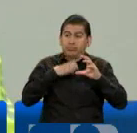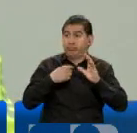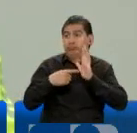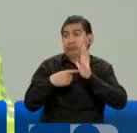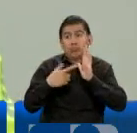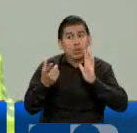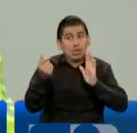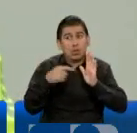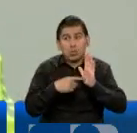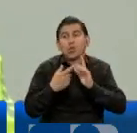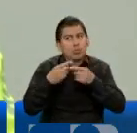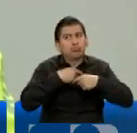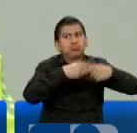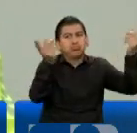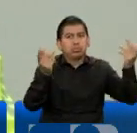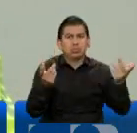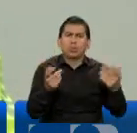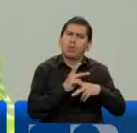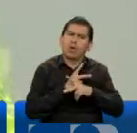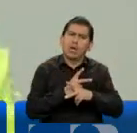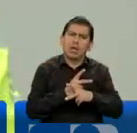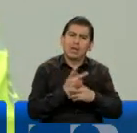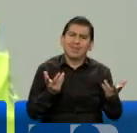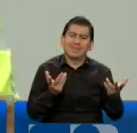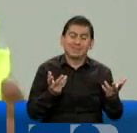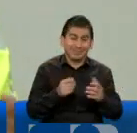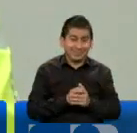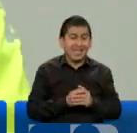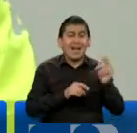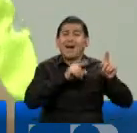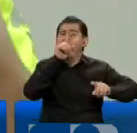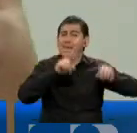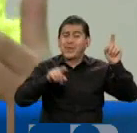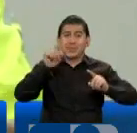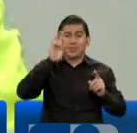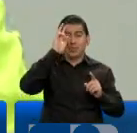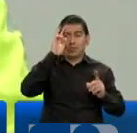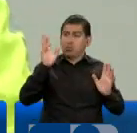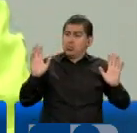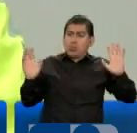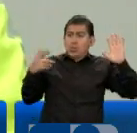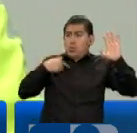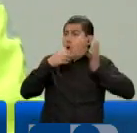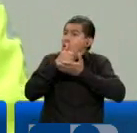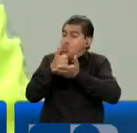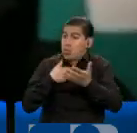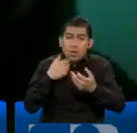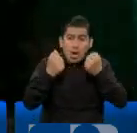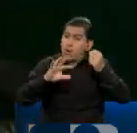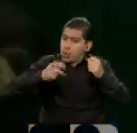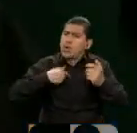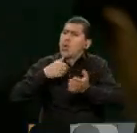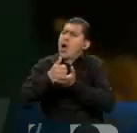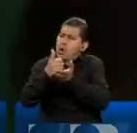que aprovechan esa desesperación para poder hacerles contacto. Figuran como personas que están ayudando a recuperar su vehículo.